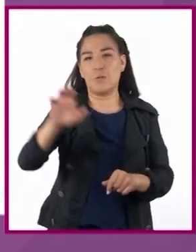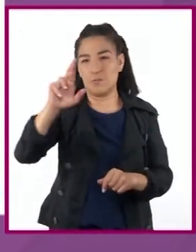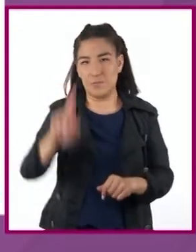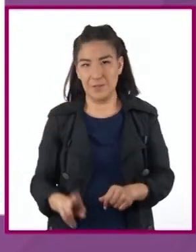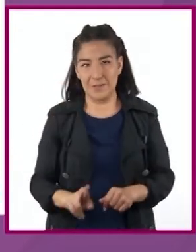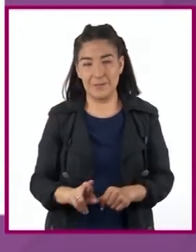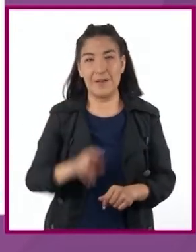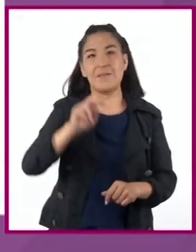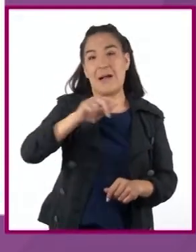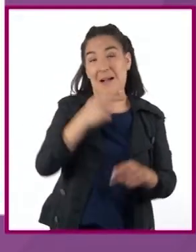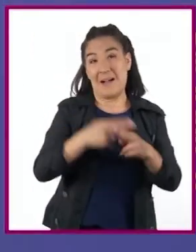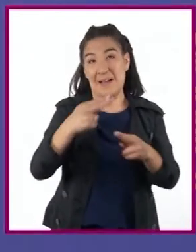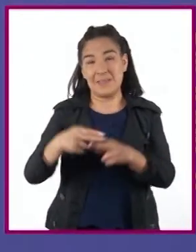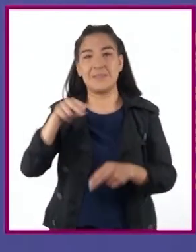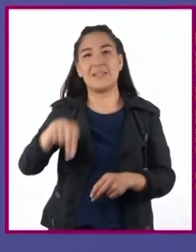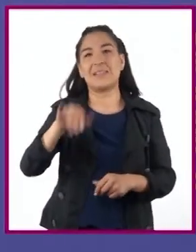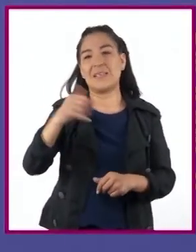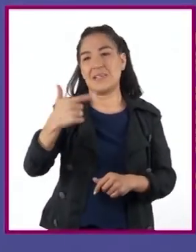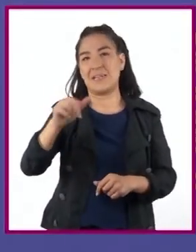el lago de Nicaragua.